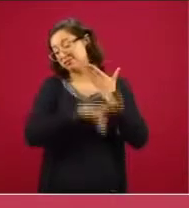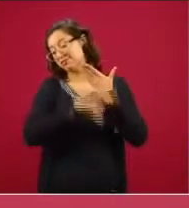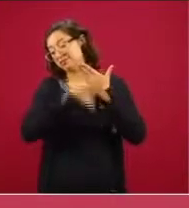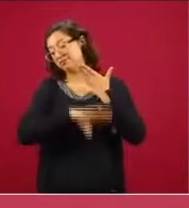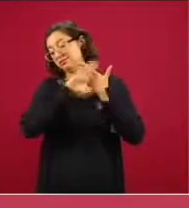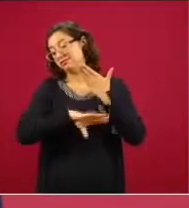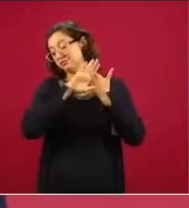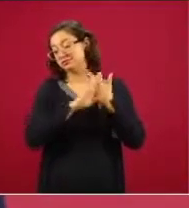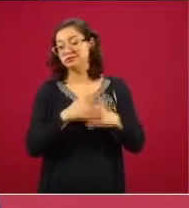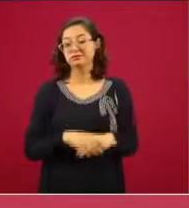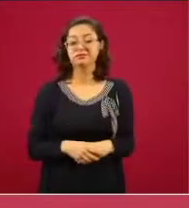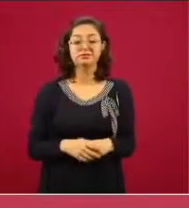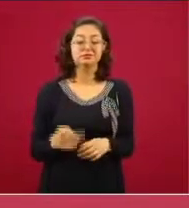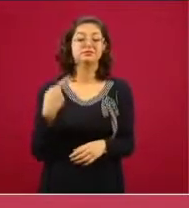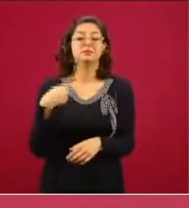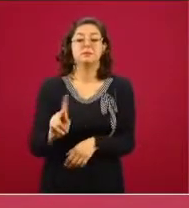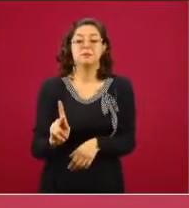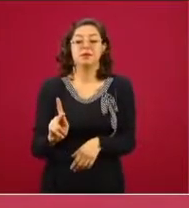pero está muy